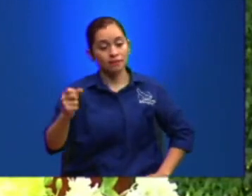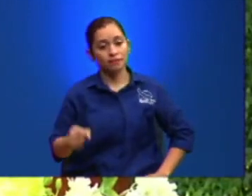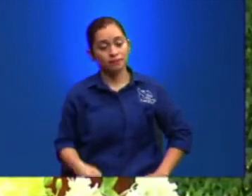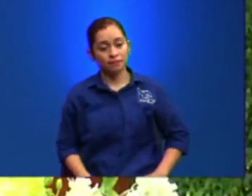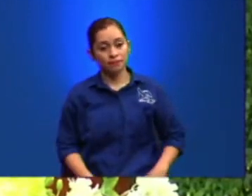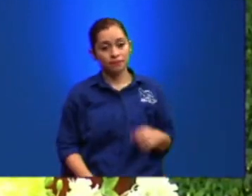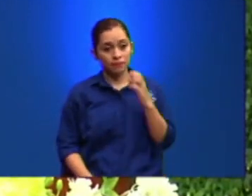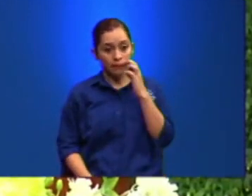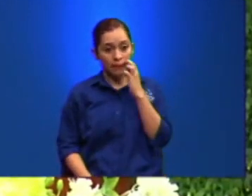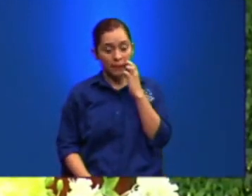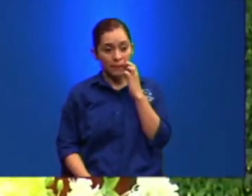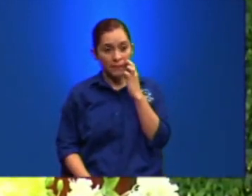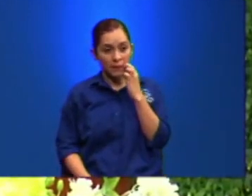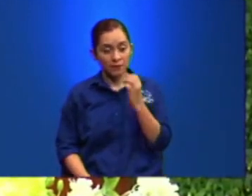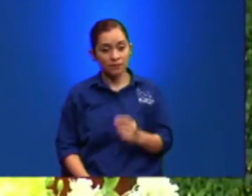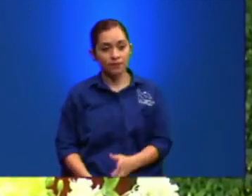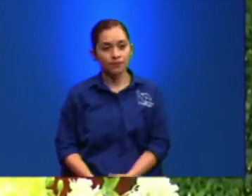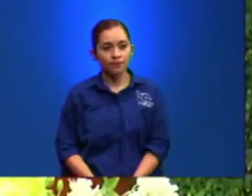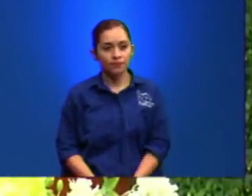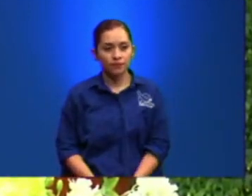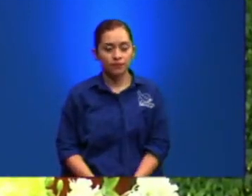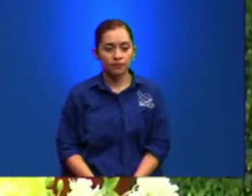todo usted